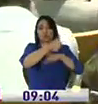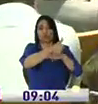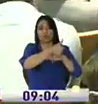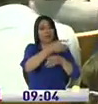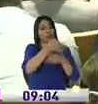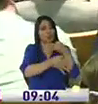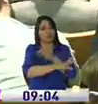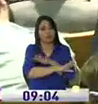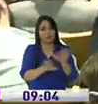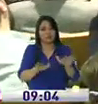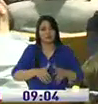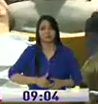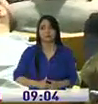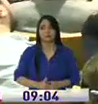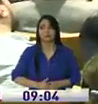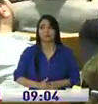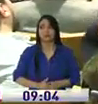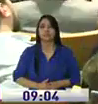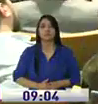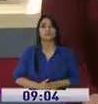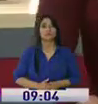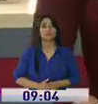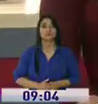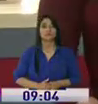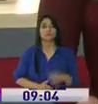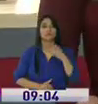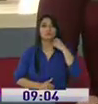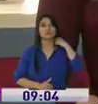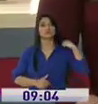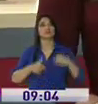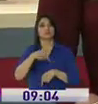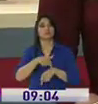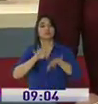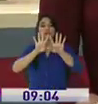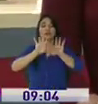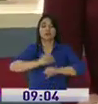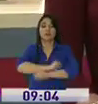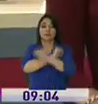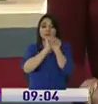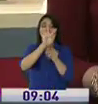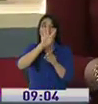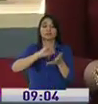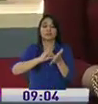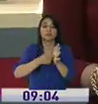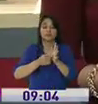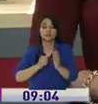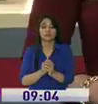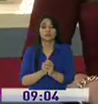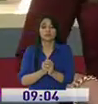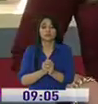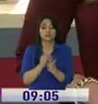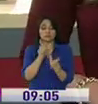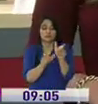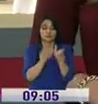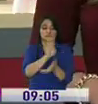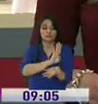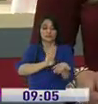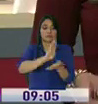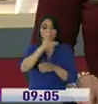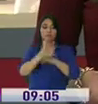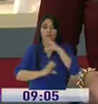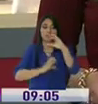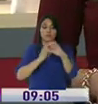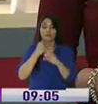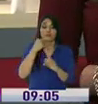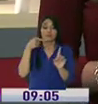En Quito, informó Andrea Valareso. Son las 9 de la mañana con 4 minutos y los moradores del sector del Condado aseguran que Mauro